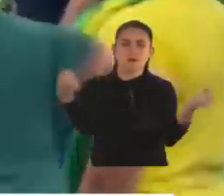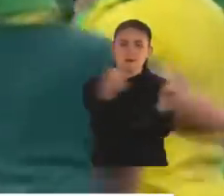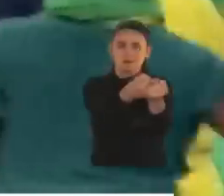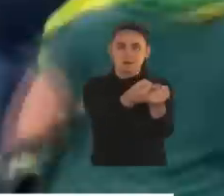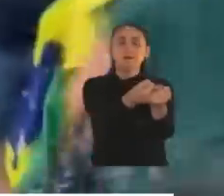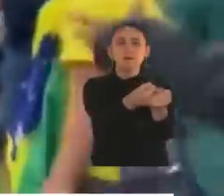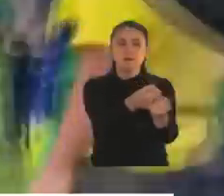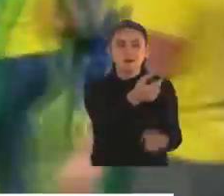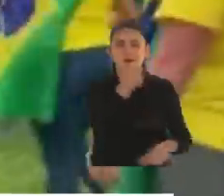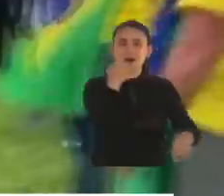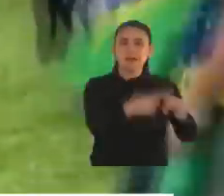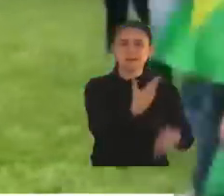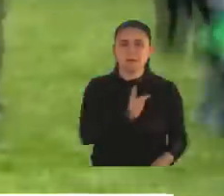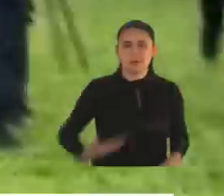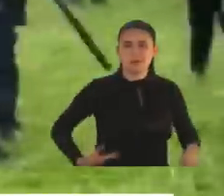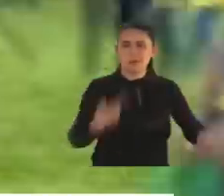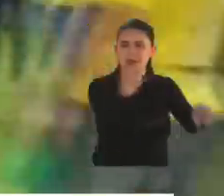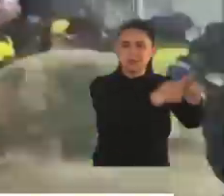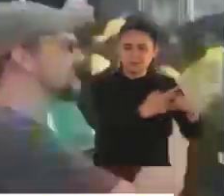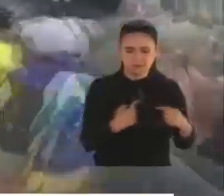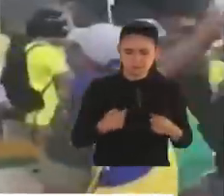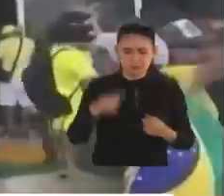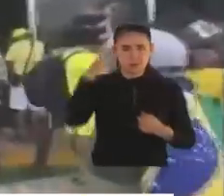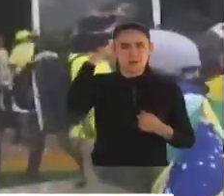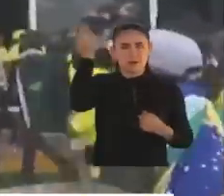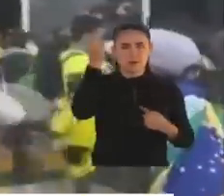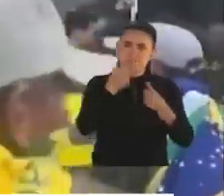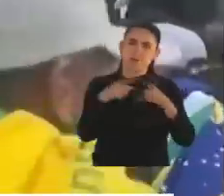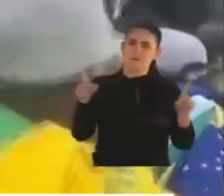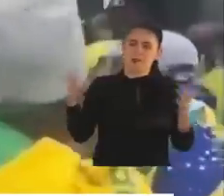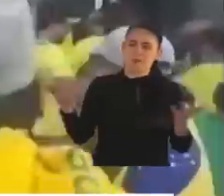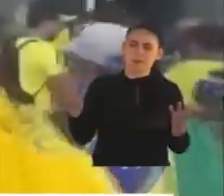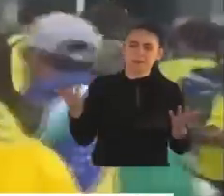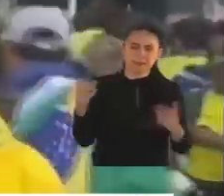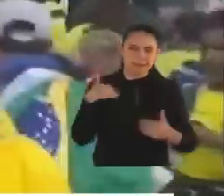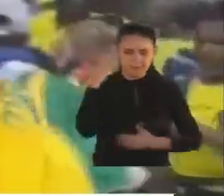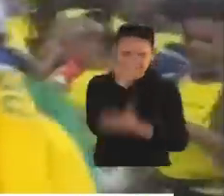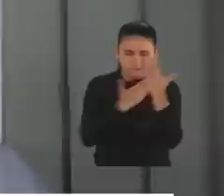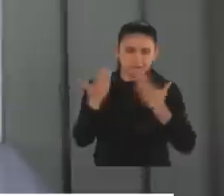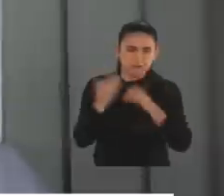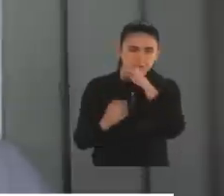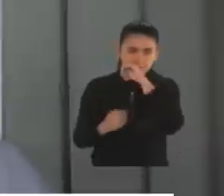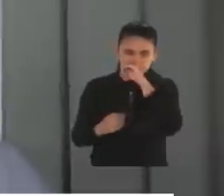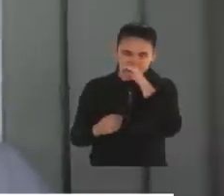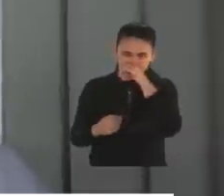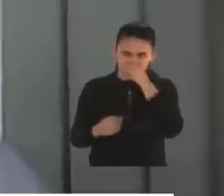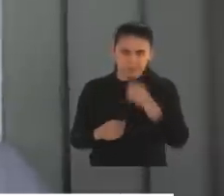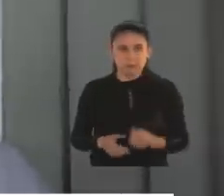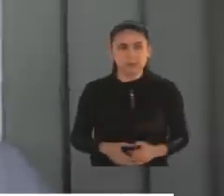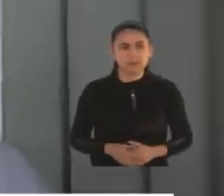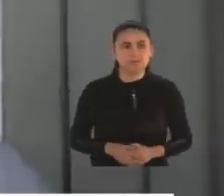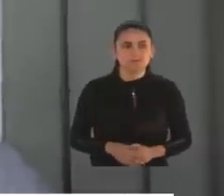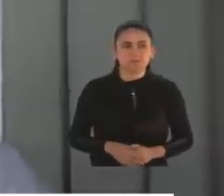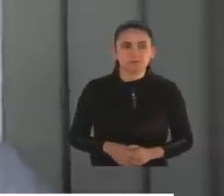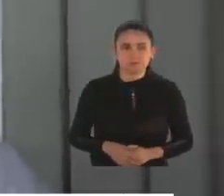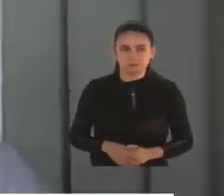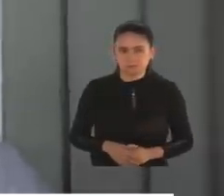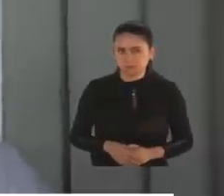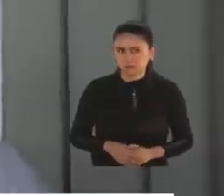administración pública, heredada del expresidente y también exmilitar Jair Bolsonaro. Tenemos el ejemplo de Cuba y de Venezuela,